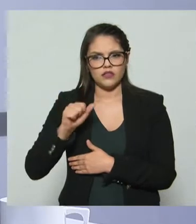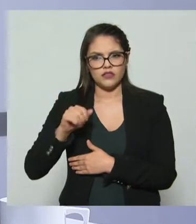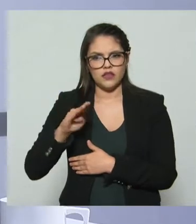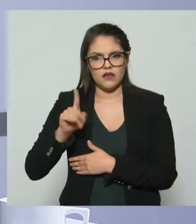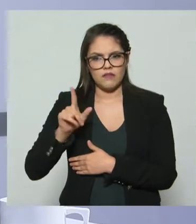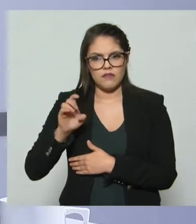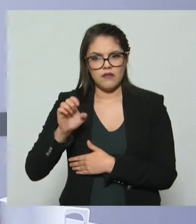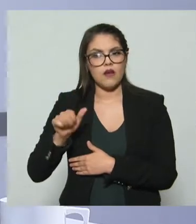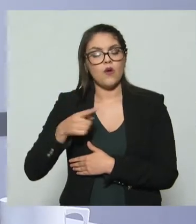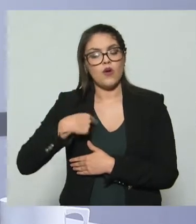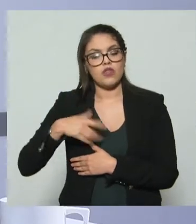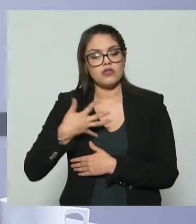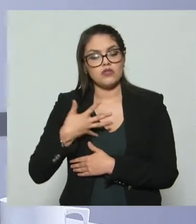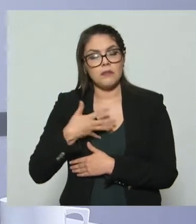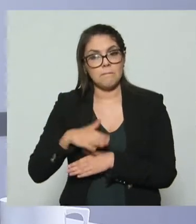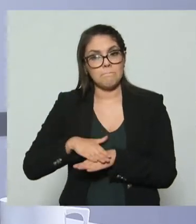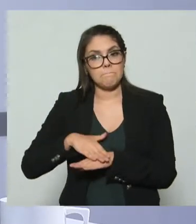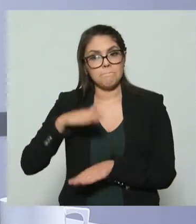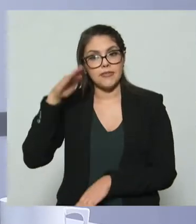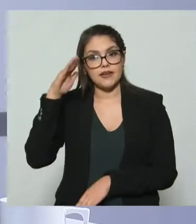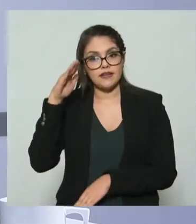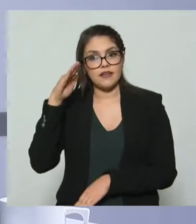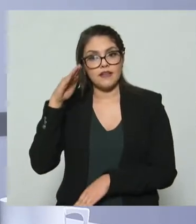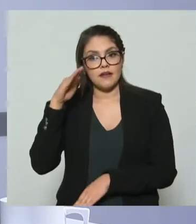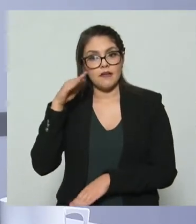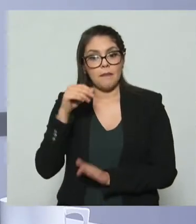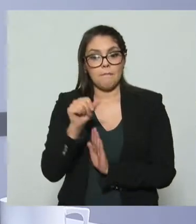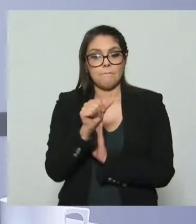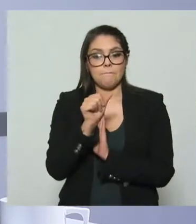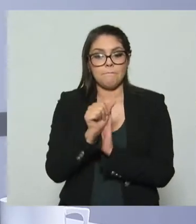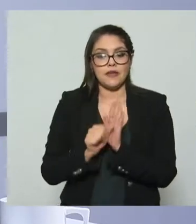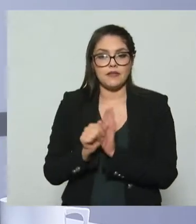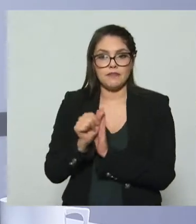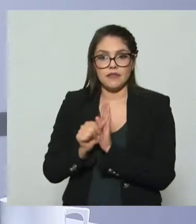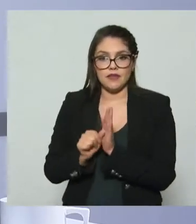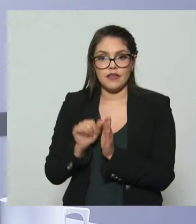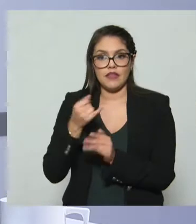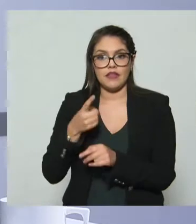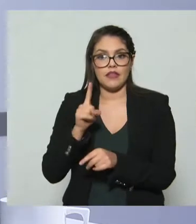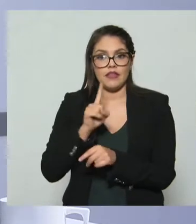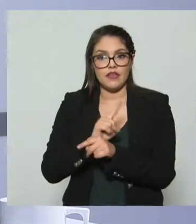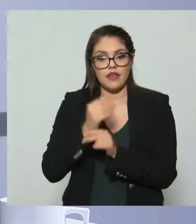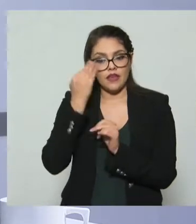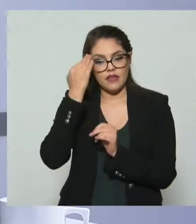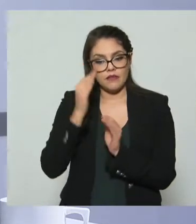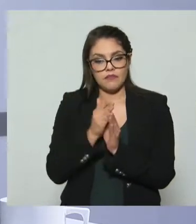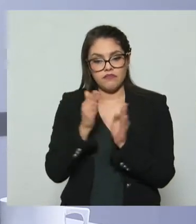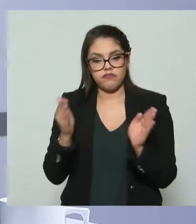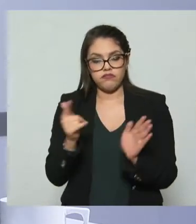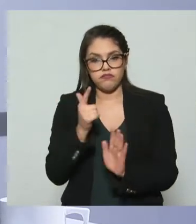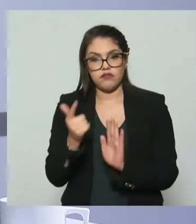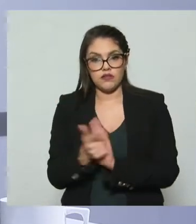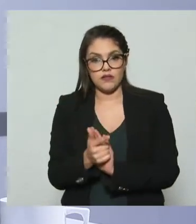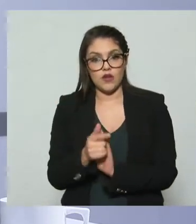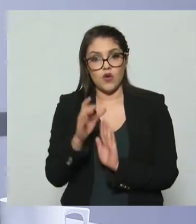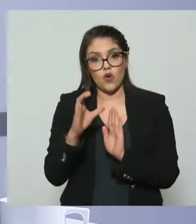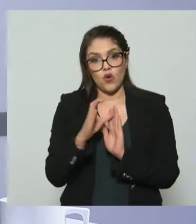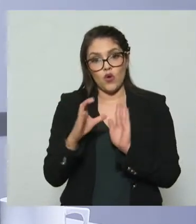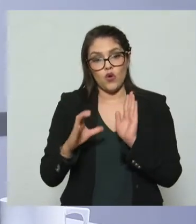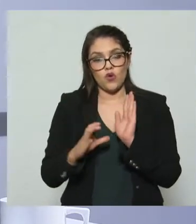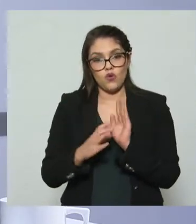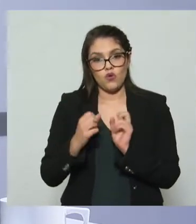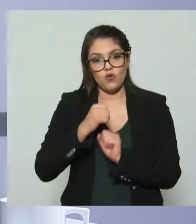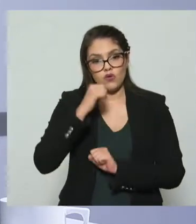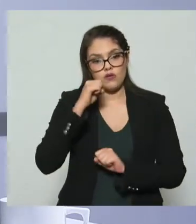tenemos mayor número de días y de meses en periodo legislativo. La Constitución nos estableció un periodo